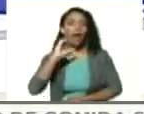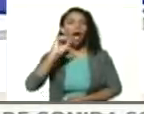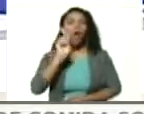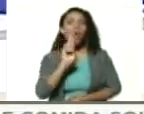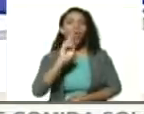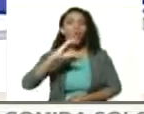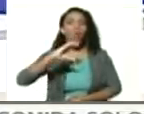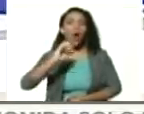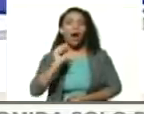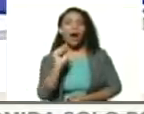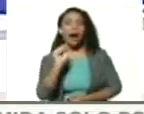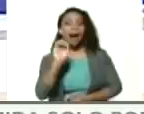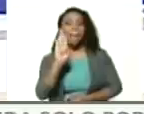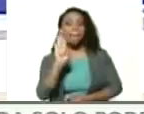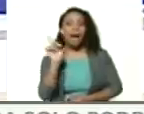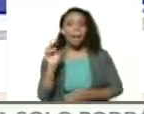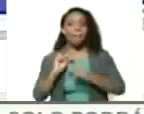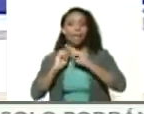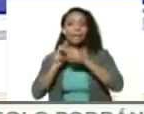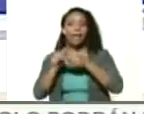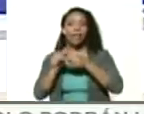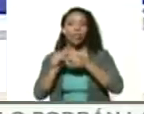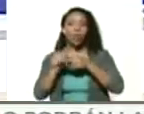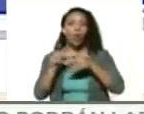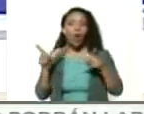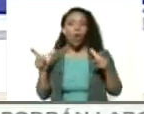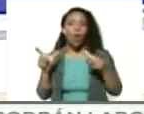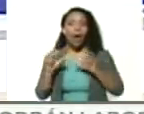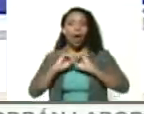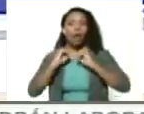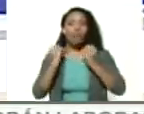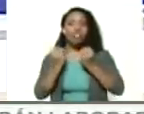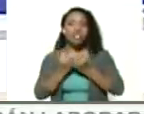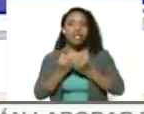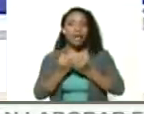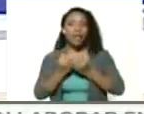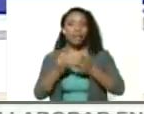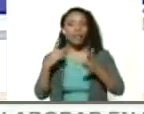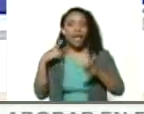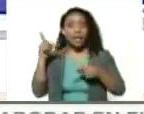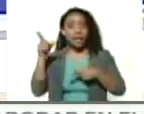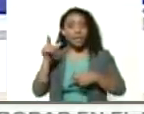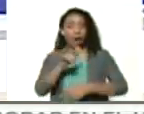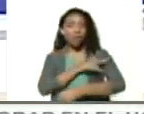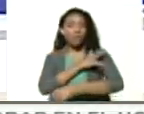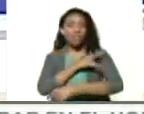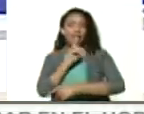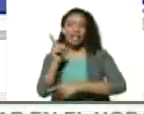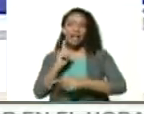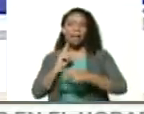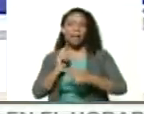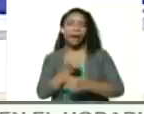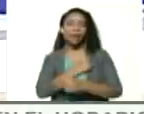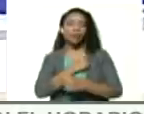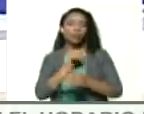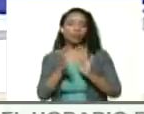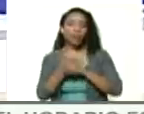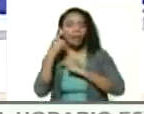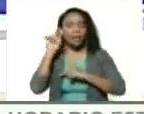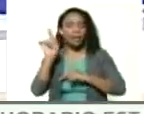prestando la rectoría de la Universidad Católica Andrés Bello, a una reunión para aprobar,